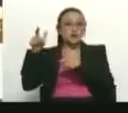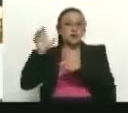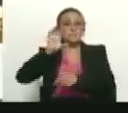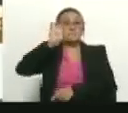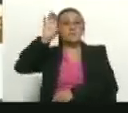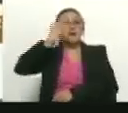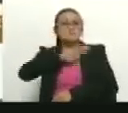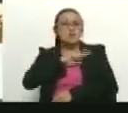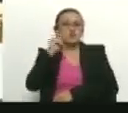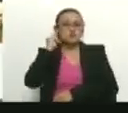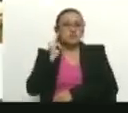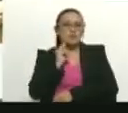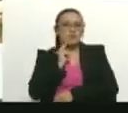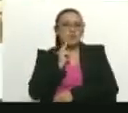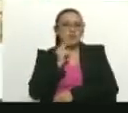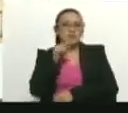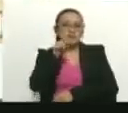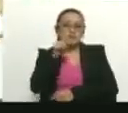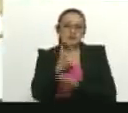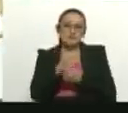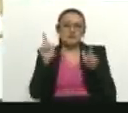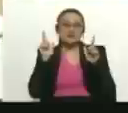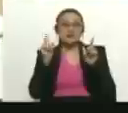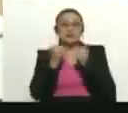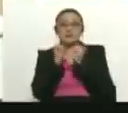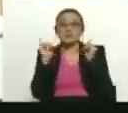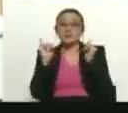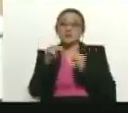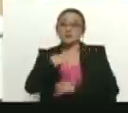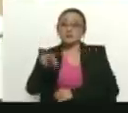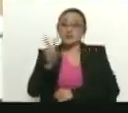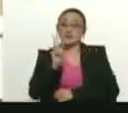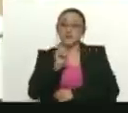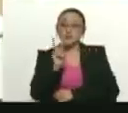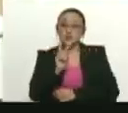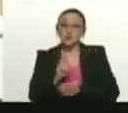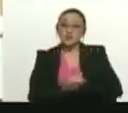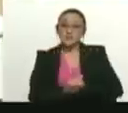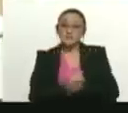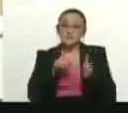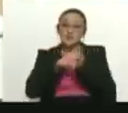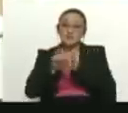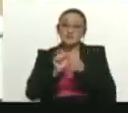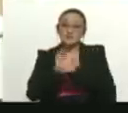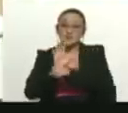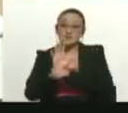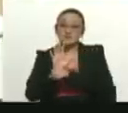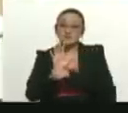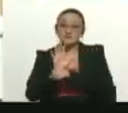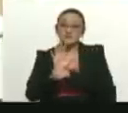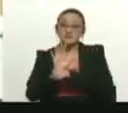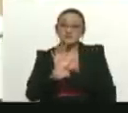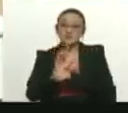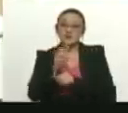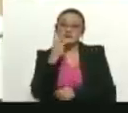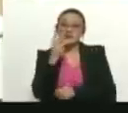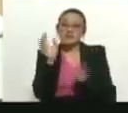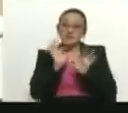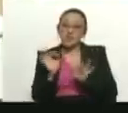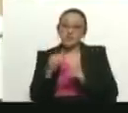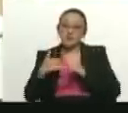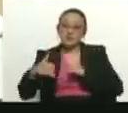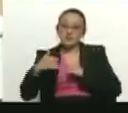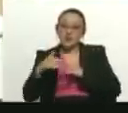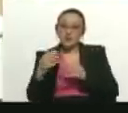Bolívar, con una tradición libertaria e independentista que es Venezuela, ingrese a los BRICS. Serían tres líneas de trabajo: fortalecer